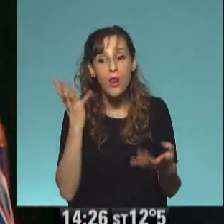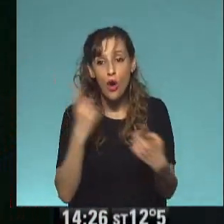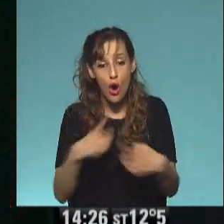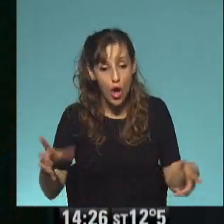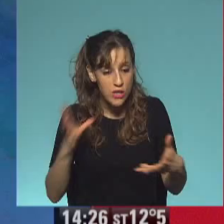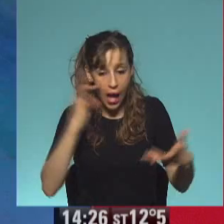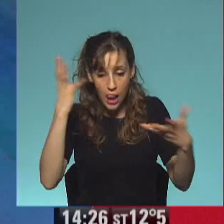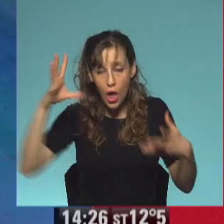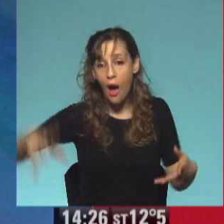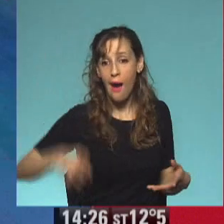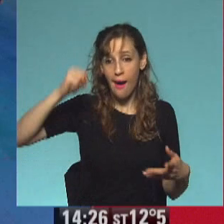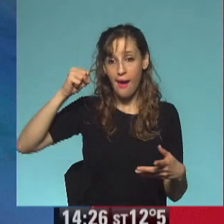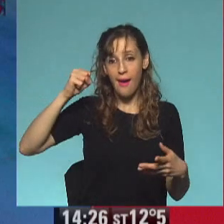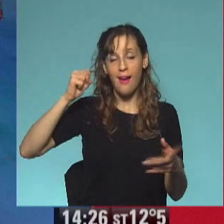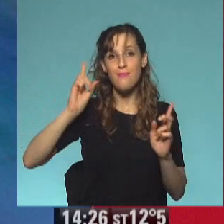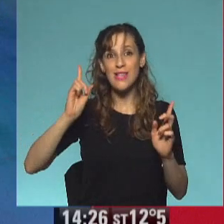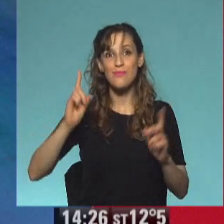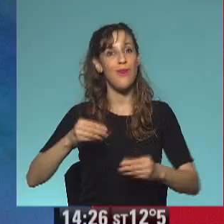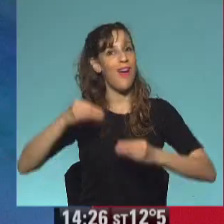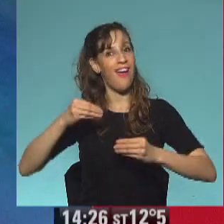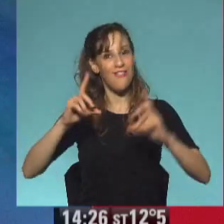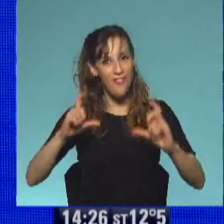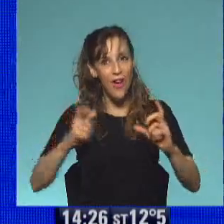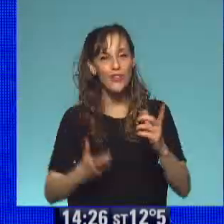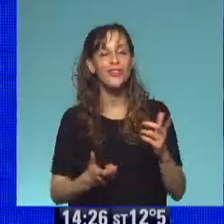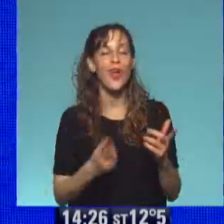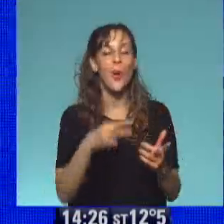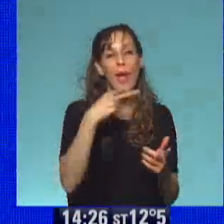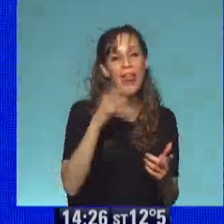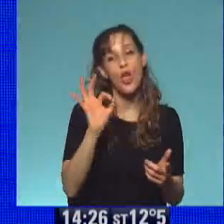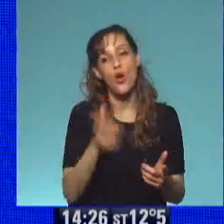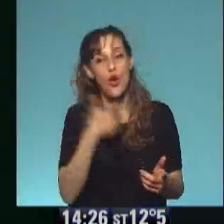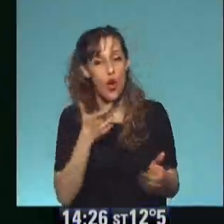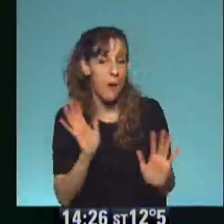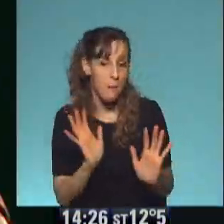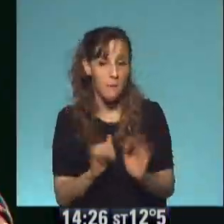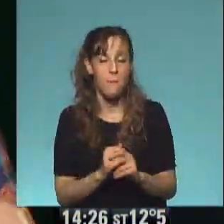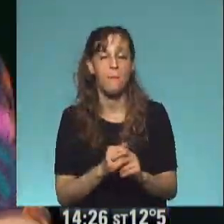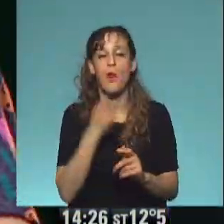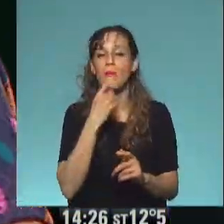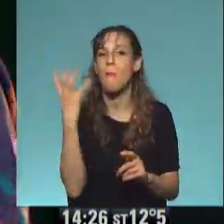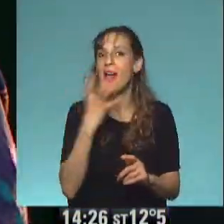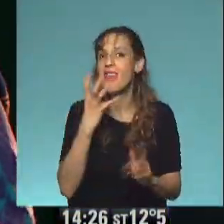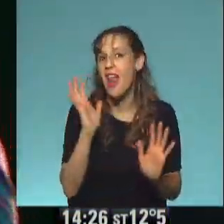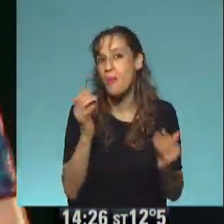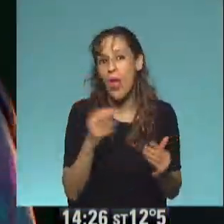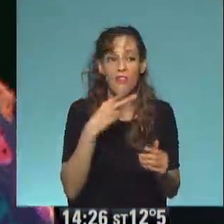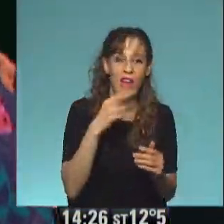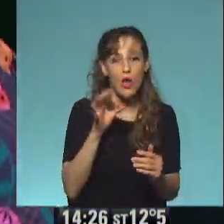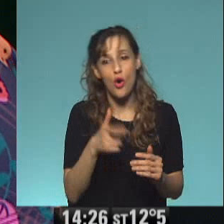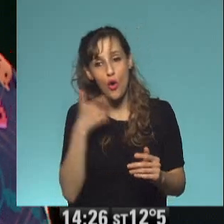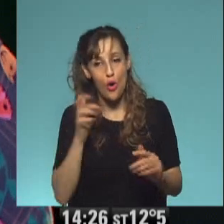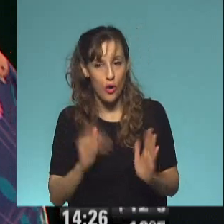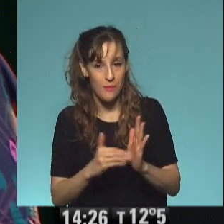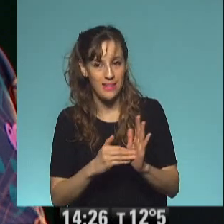No sé, una cuchara, una manzana, azul, una manzana. Verde o roja puede ser, guarda. Muy bien, ahí está. Y empezamos la votación, así